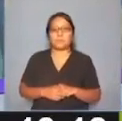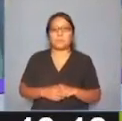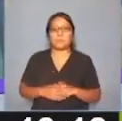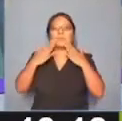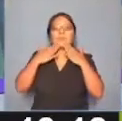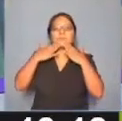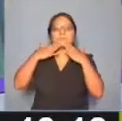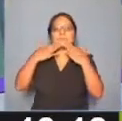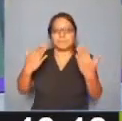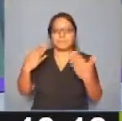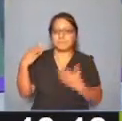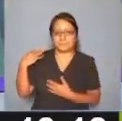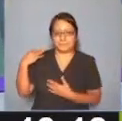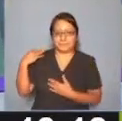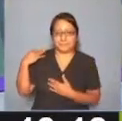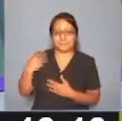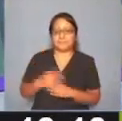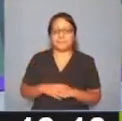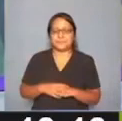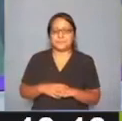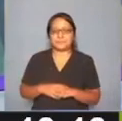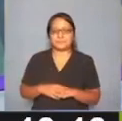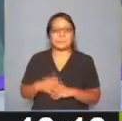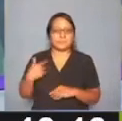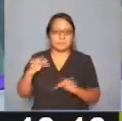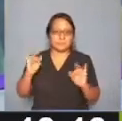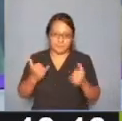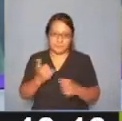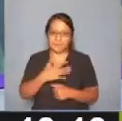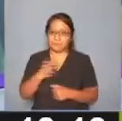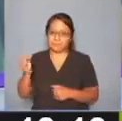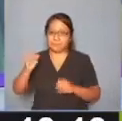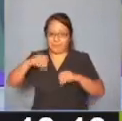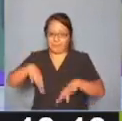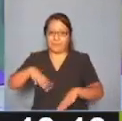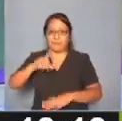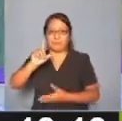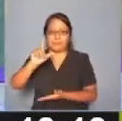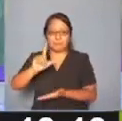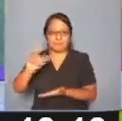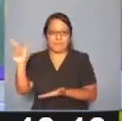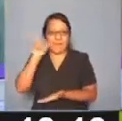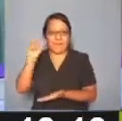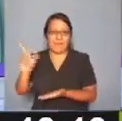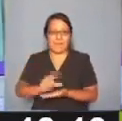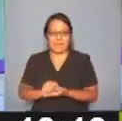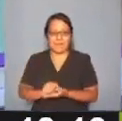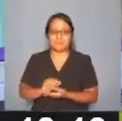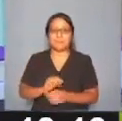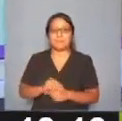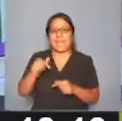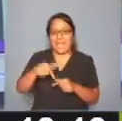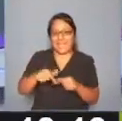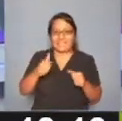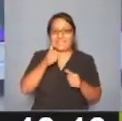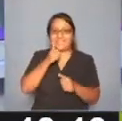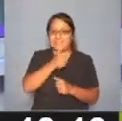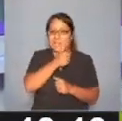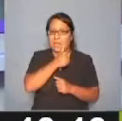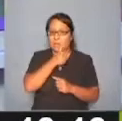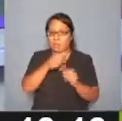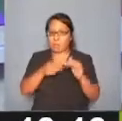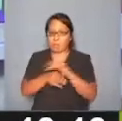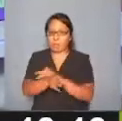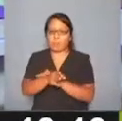Muchísimas gracias, Mariana. Y nosotros efectivamente estamos ubicados ya en lo que es el hall central de la legislatura